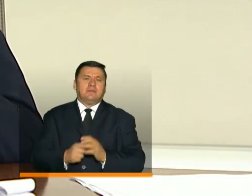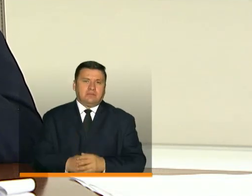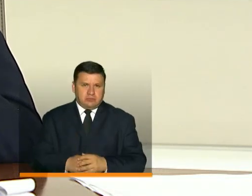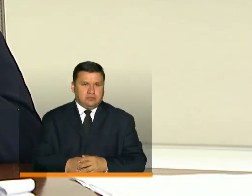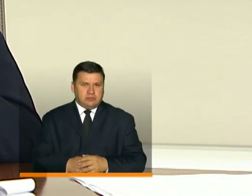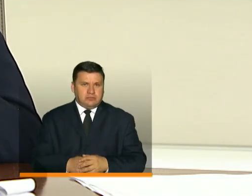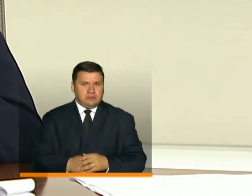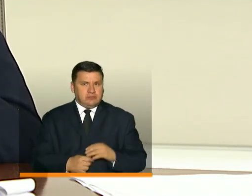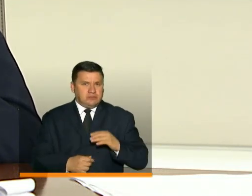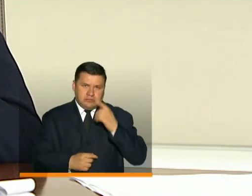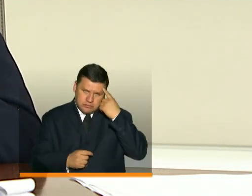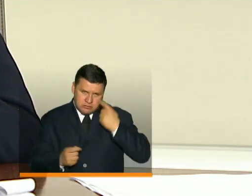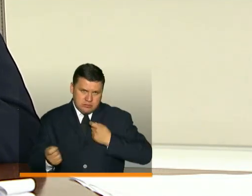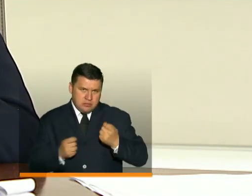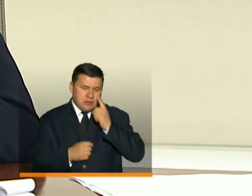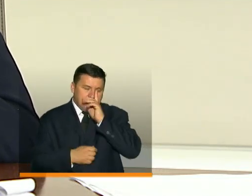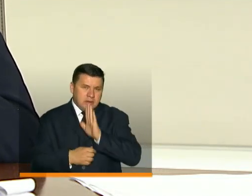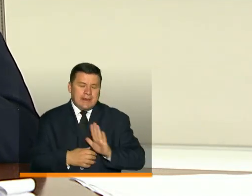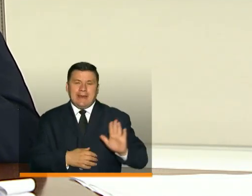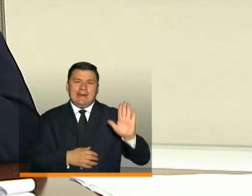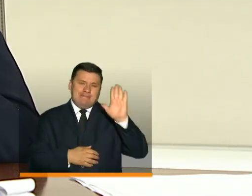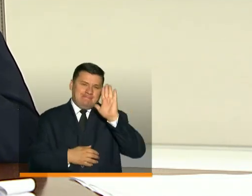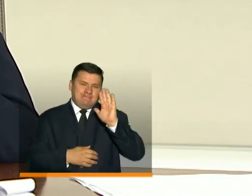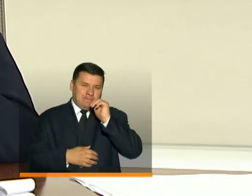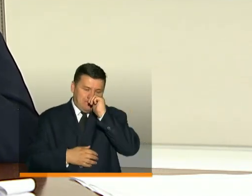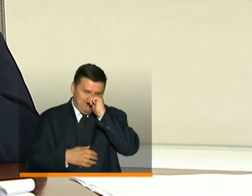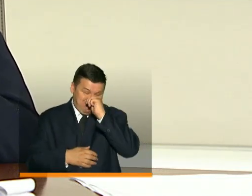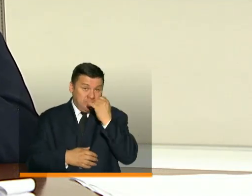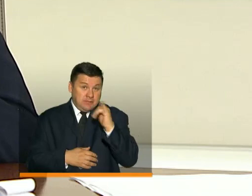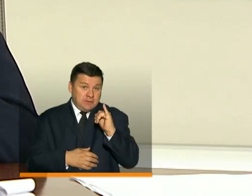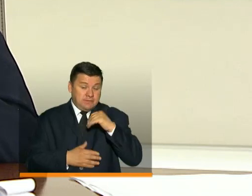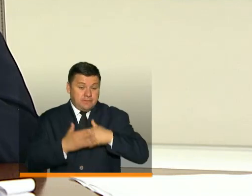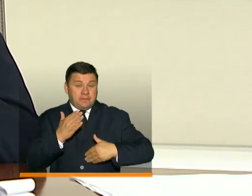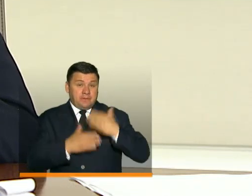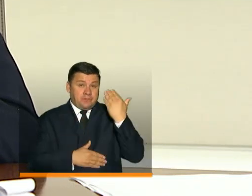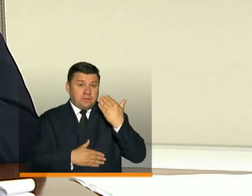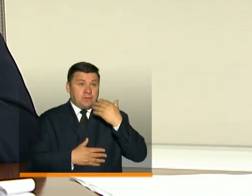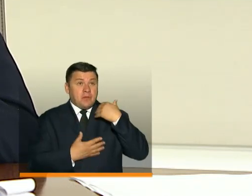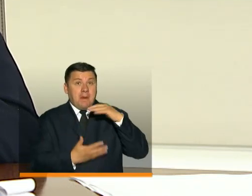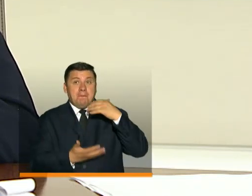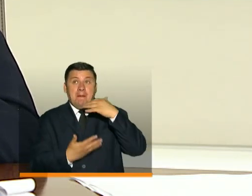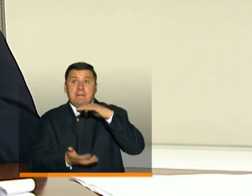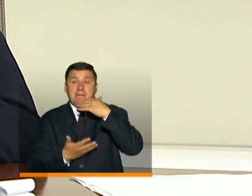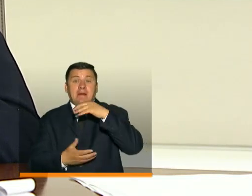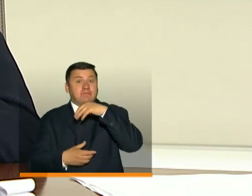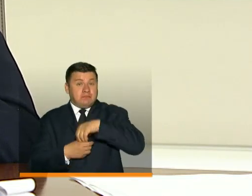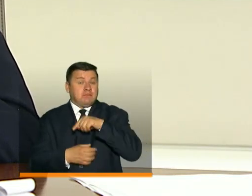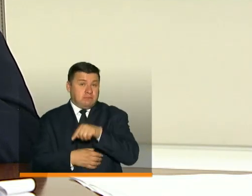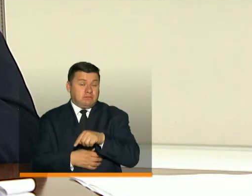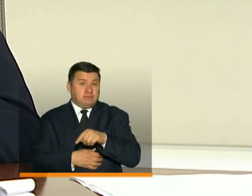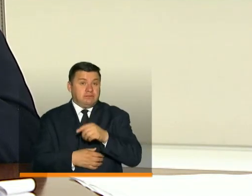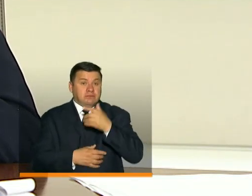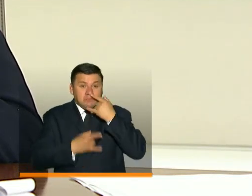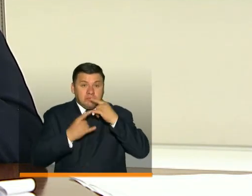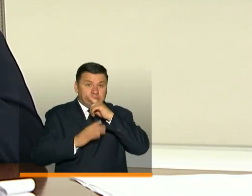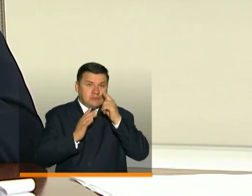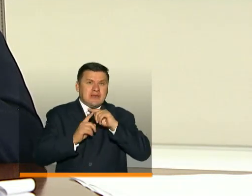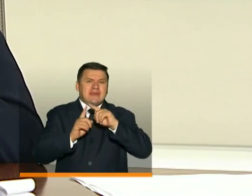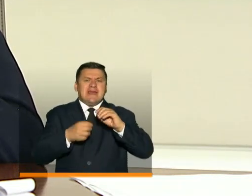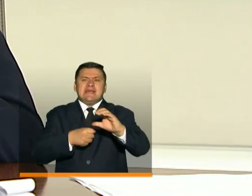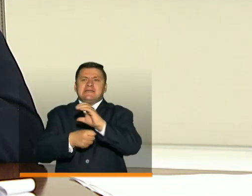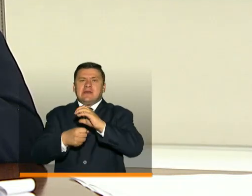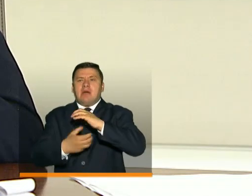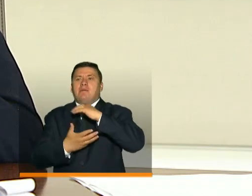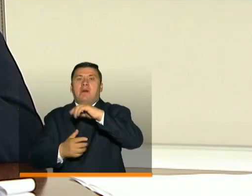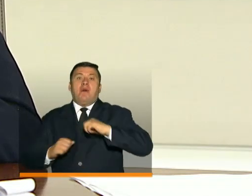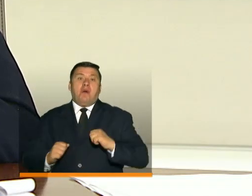una reserva estratégica nacional de la cual ya se empezó también la distribución a diferentes ciudades del